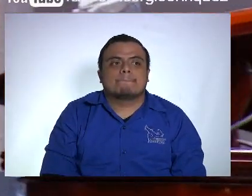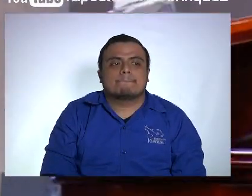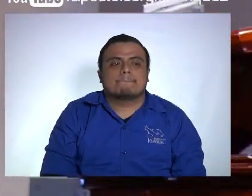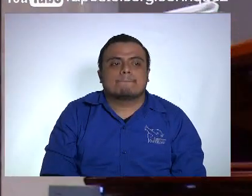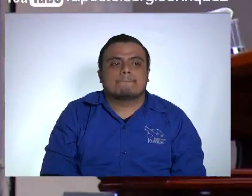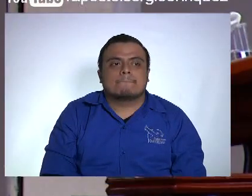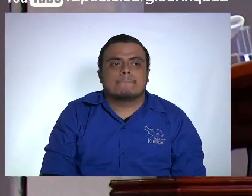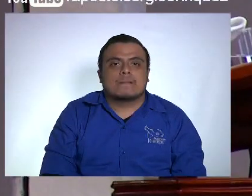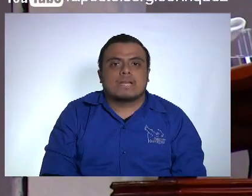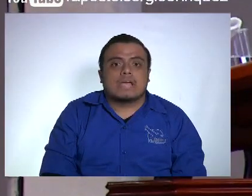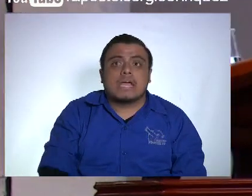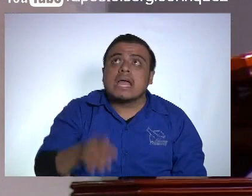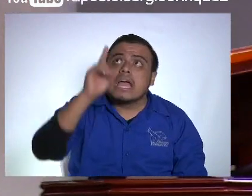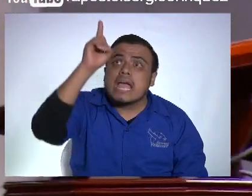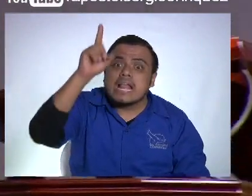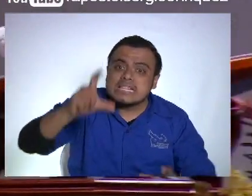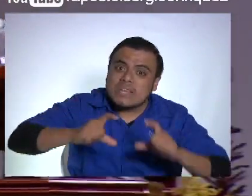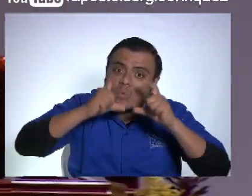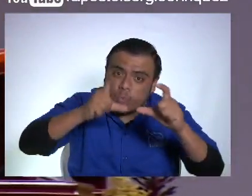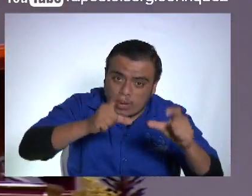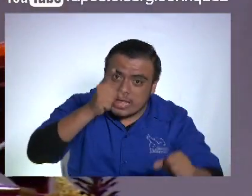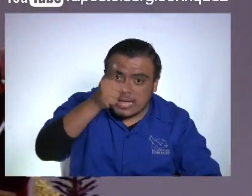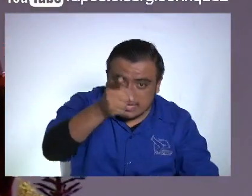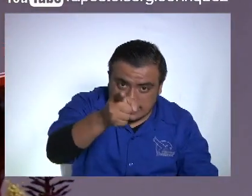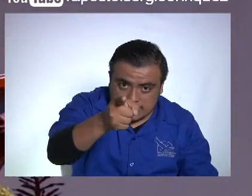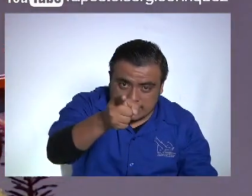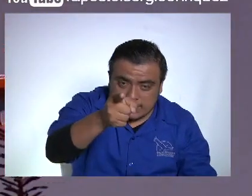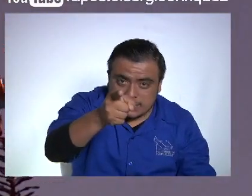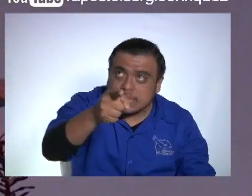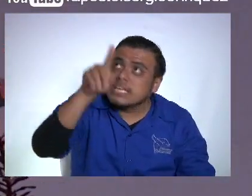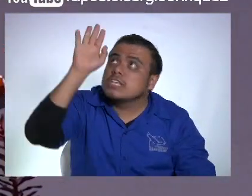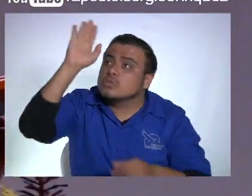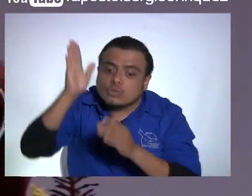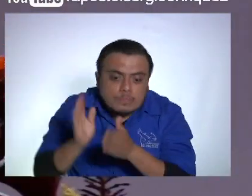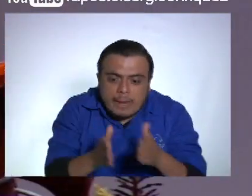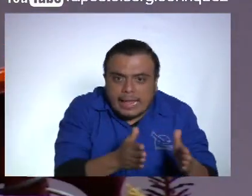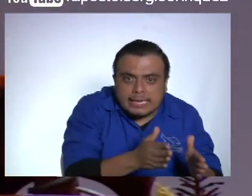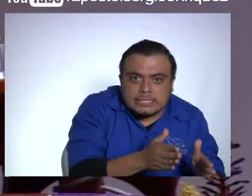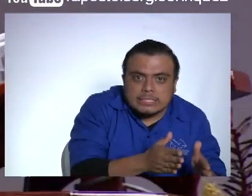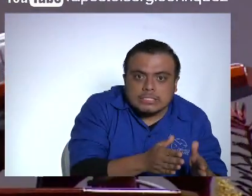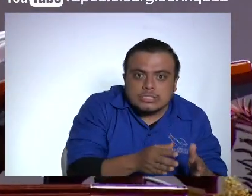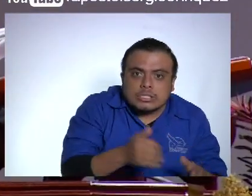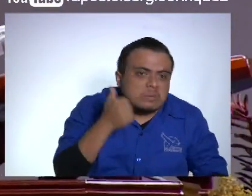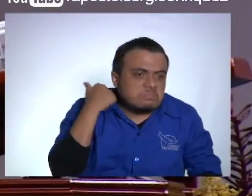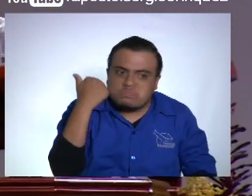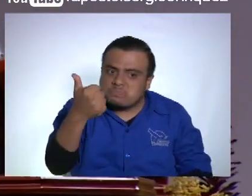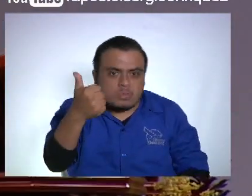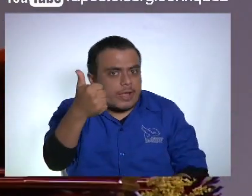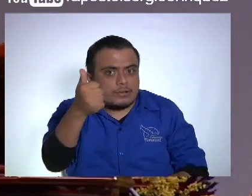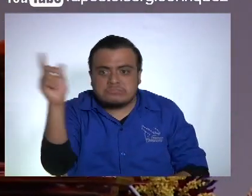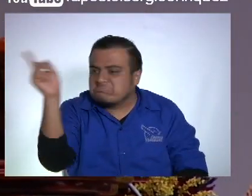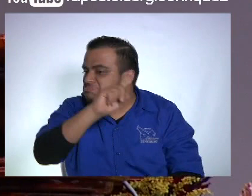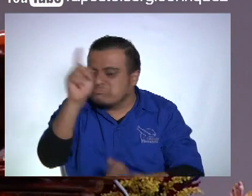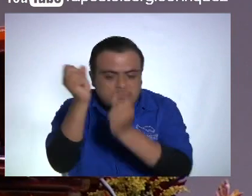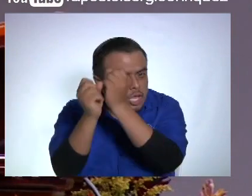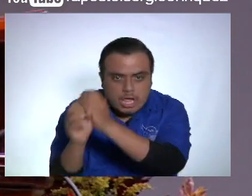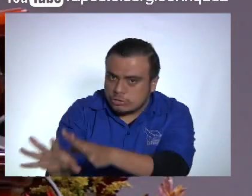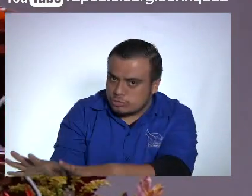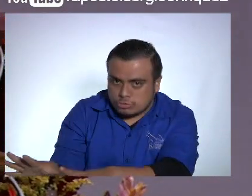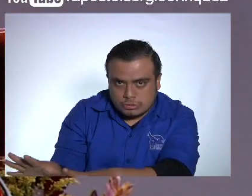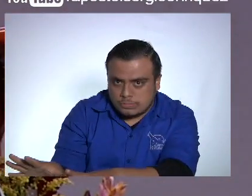Él te tiene en la palma de su mano. Y los planes del Señor son de bienestar y no de calamidad para